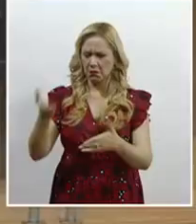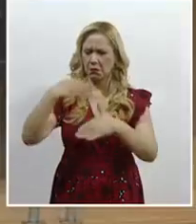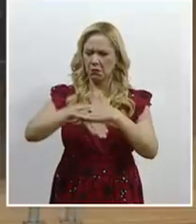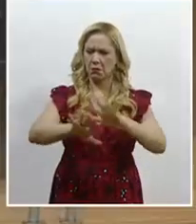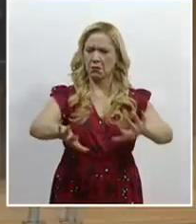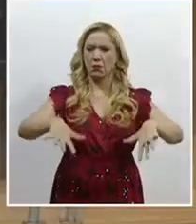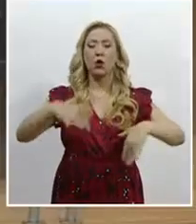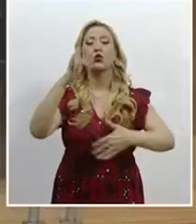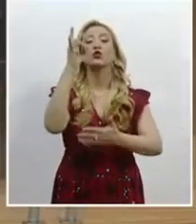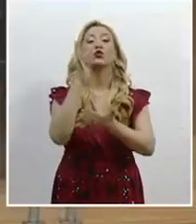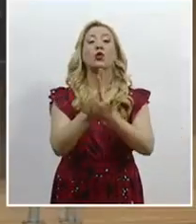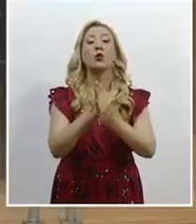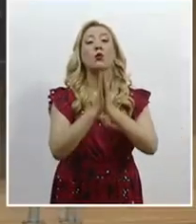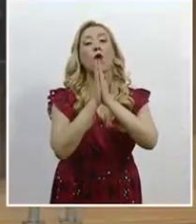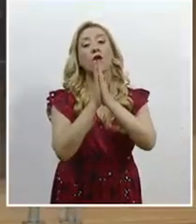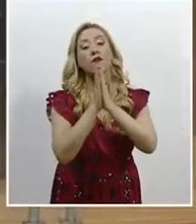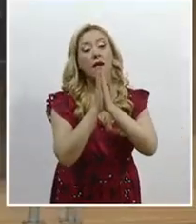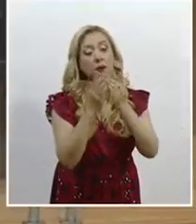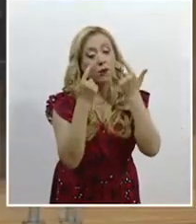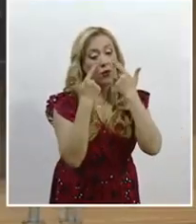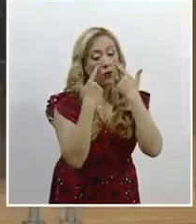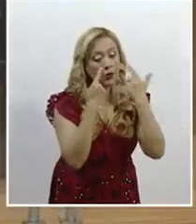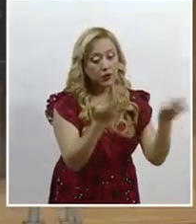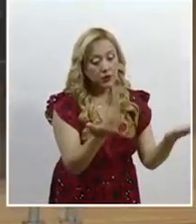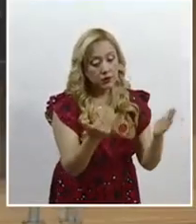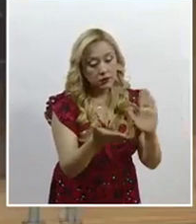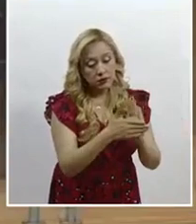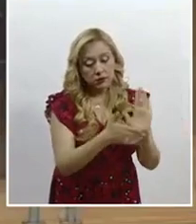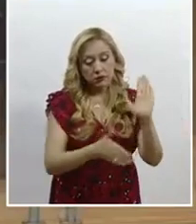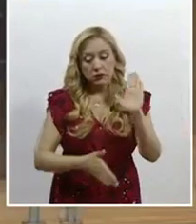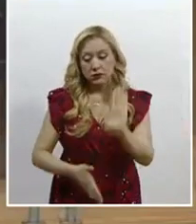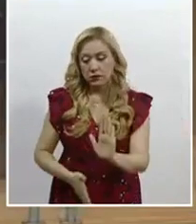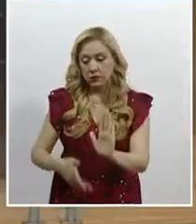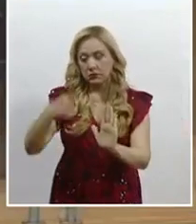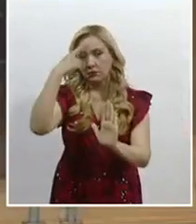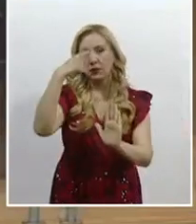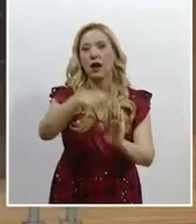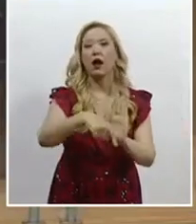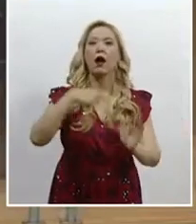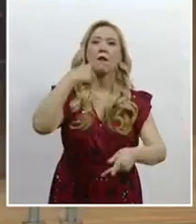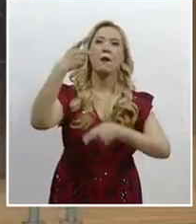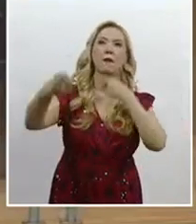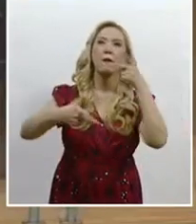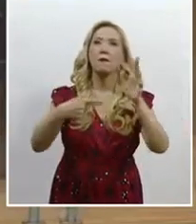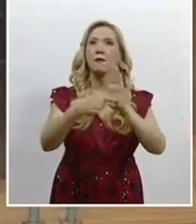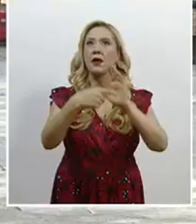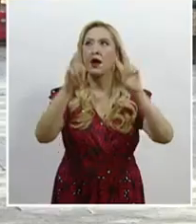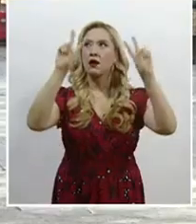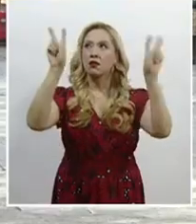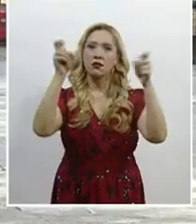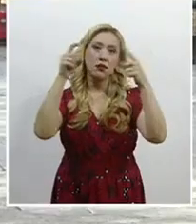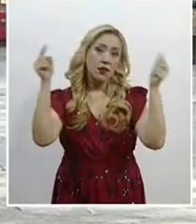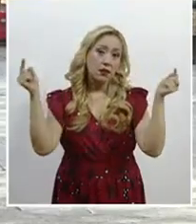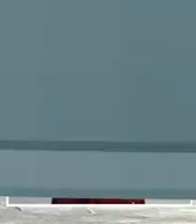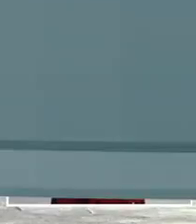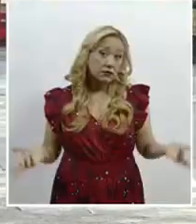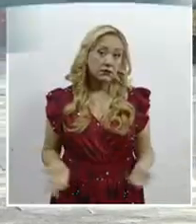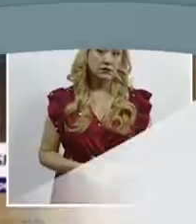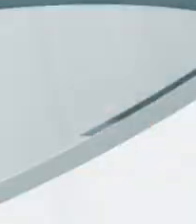le solicitaron aportar los elementos necesarios para participar en la exposición de asuntos generales.